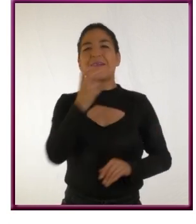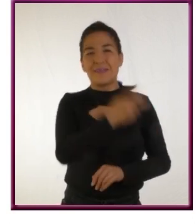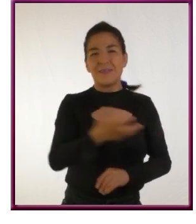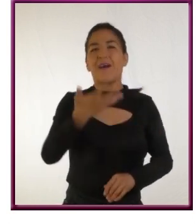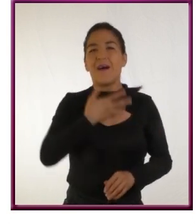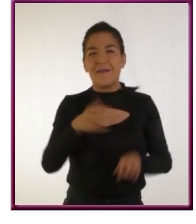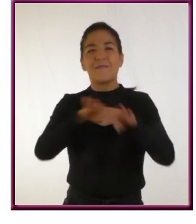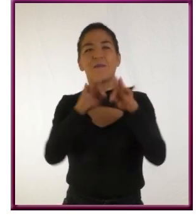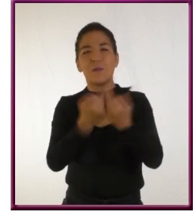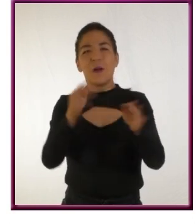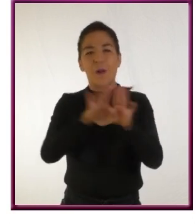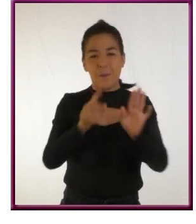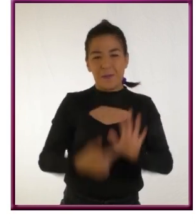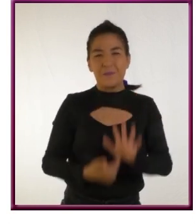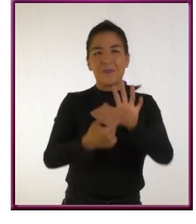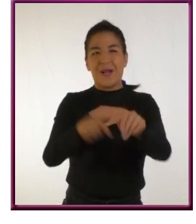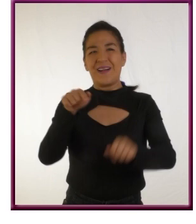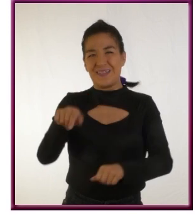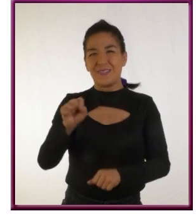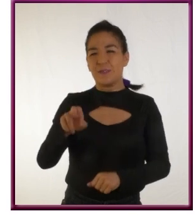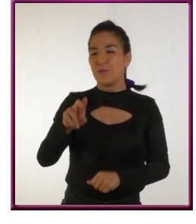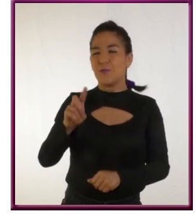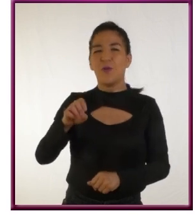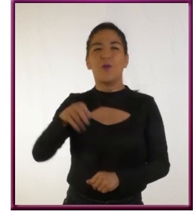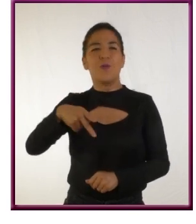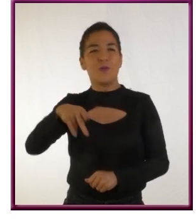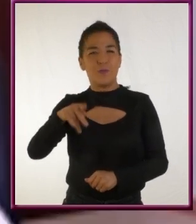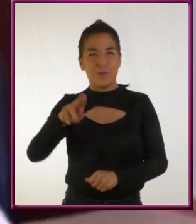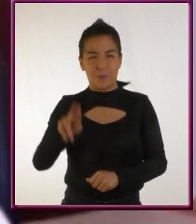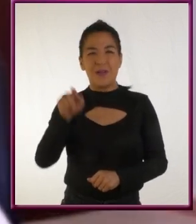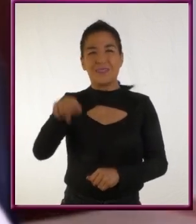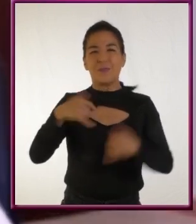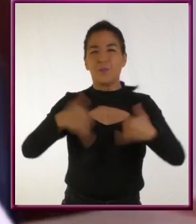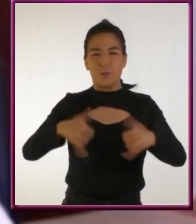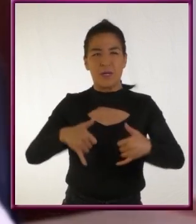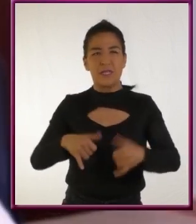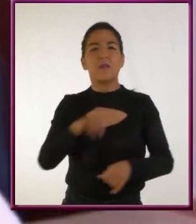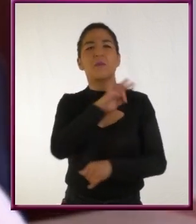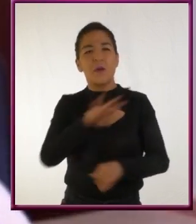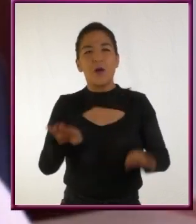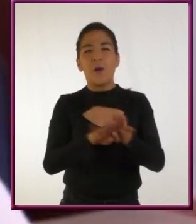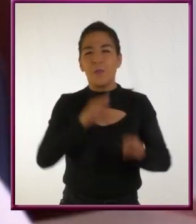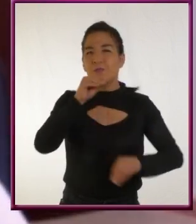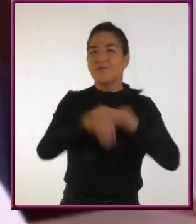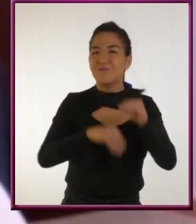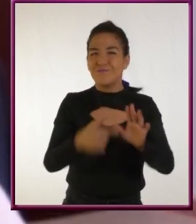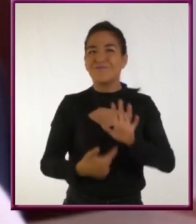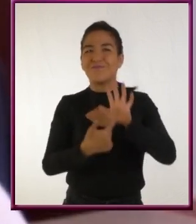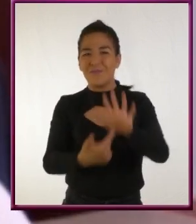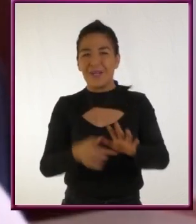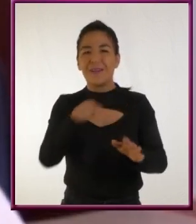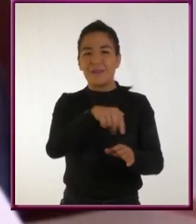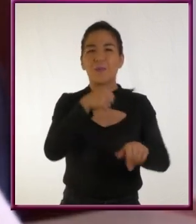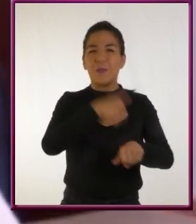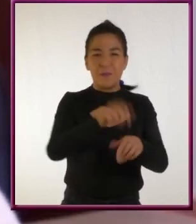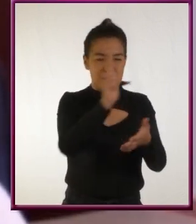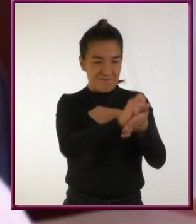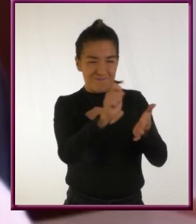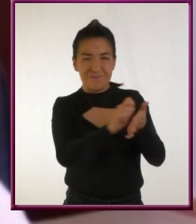Entonces, sí hay una forma de ilustrar con los sudokus de juguete esta propiedad, ¿no?